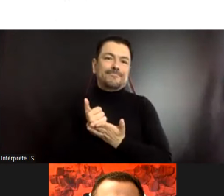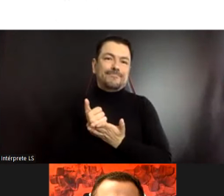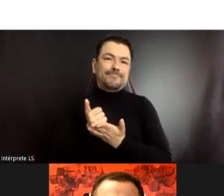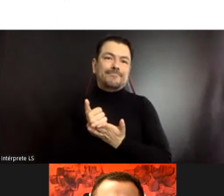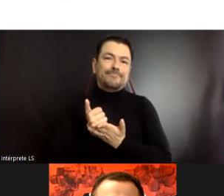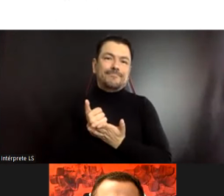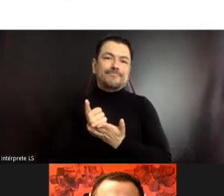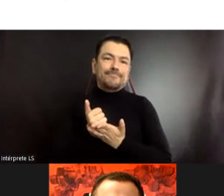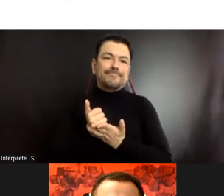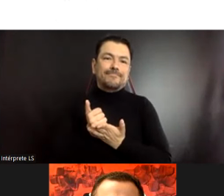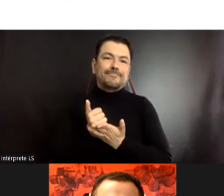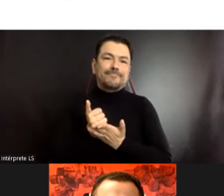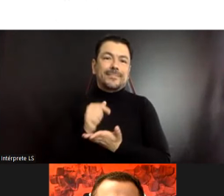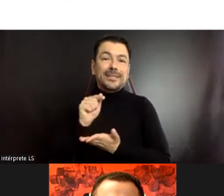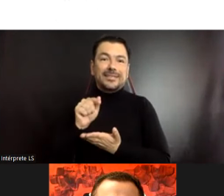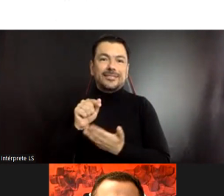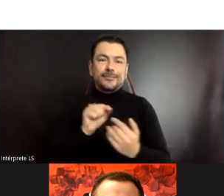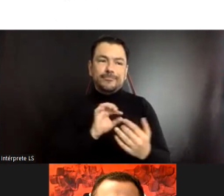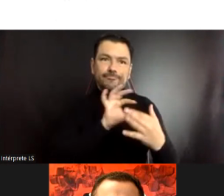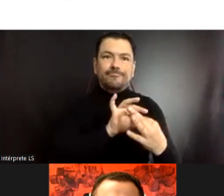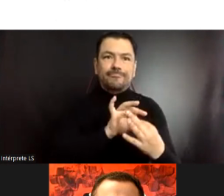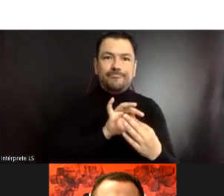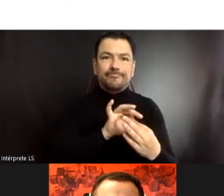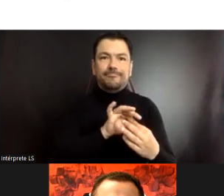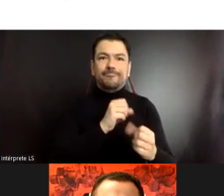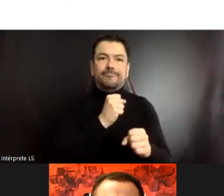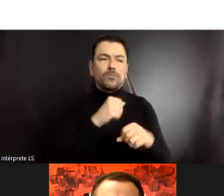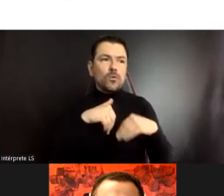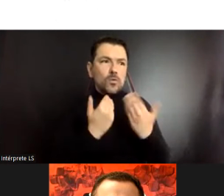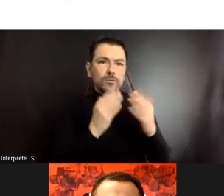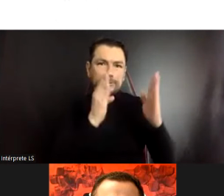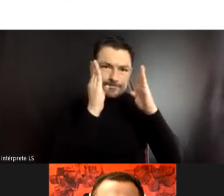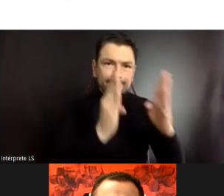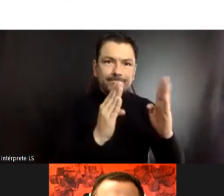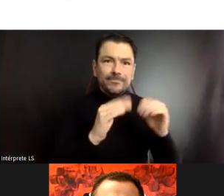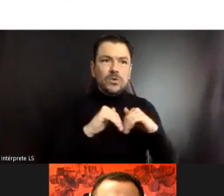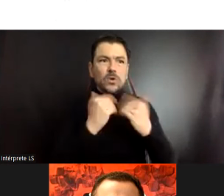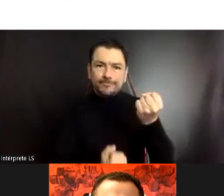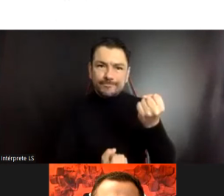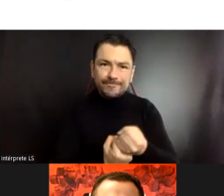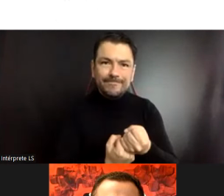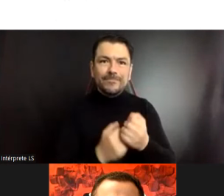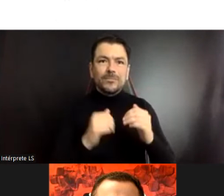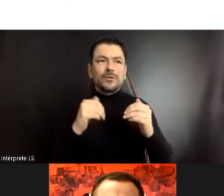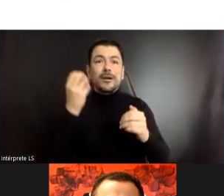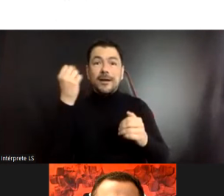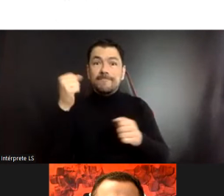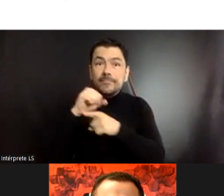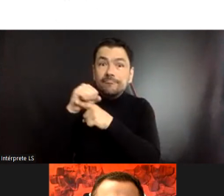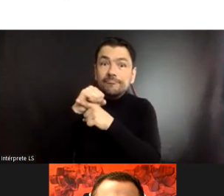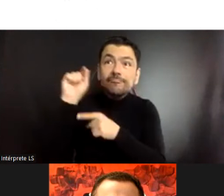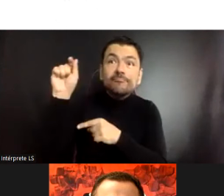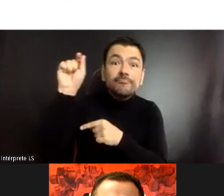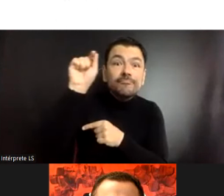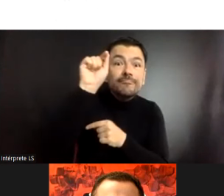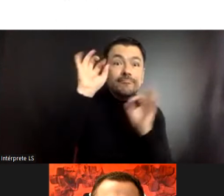también diseñar las intervenciones adecuadas. Y cuando esto se implementa en los países, es también una forma de recibir su retroalimentación y responder